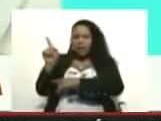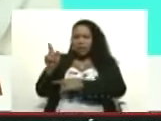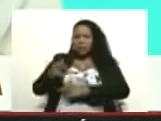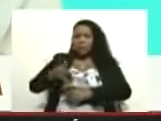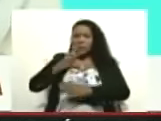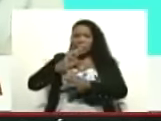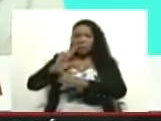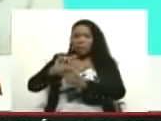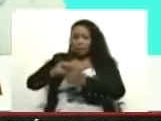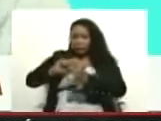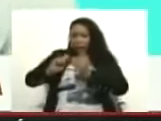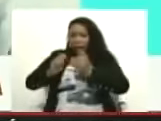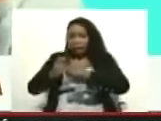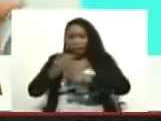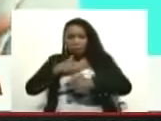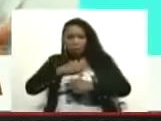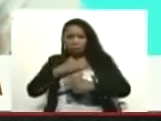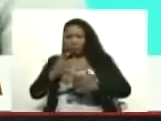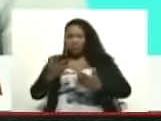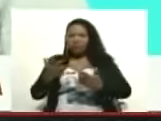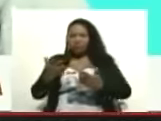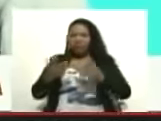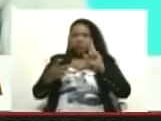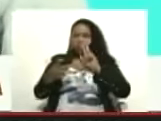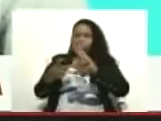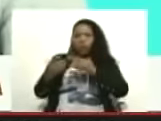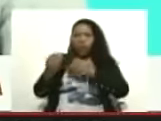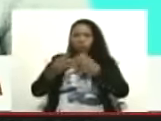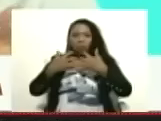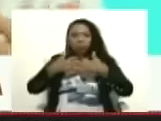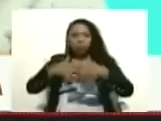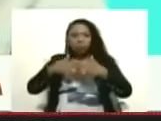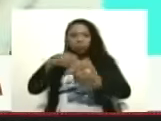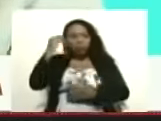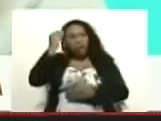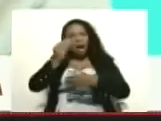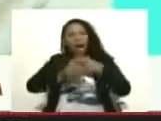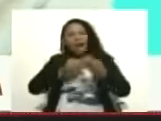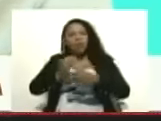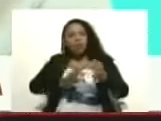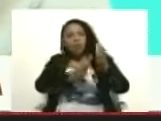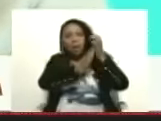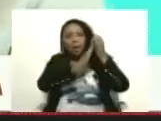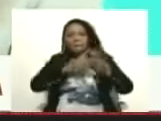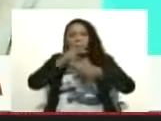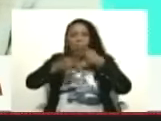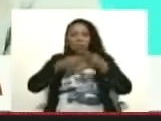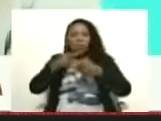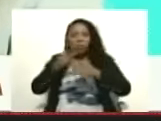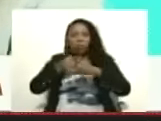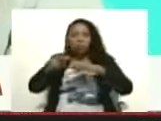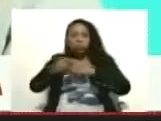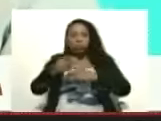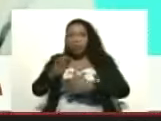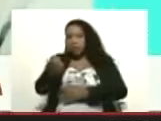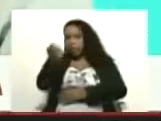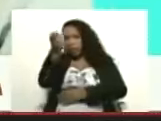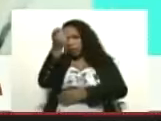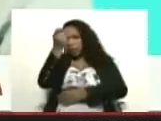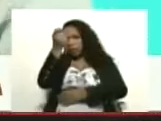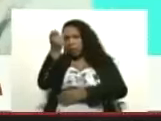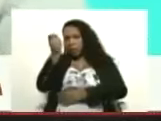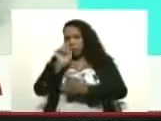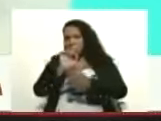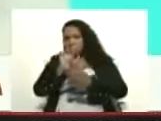no tú ves analizando el debate de lo que han hecho los dirigentes políticos de Guyana que no hay ningún escenario